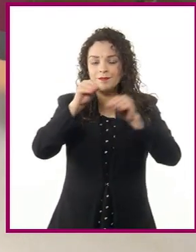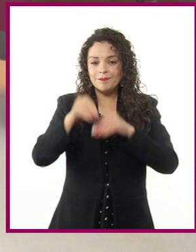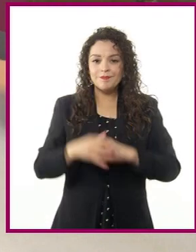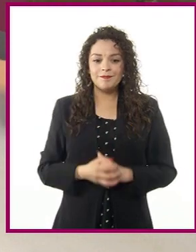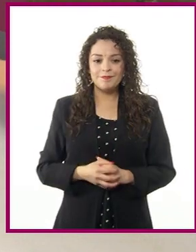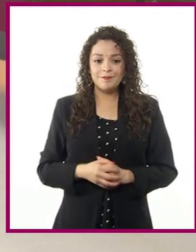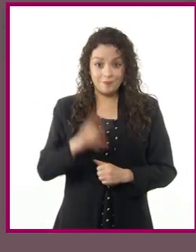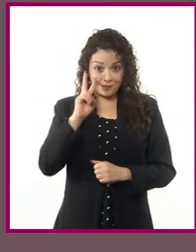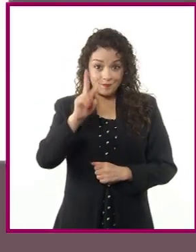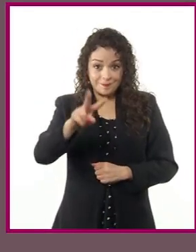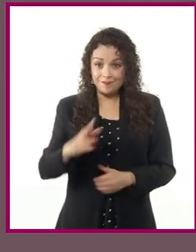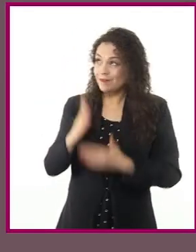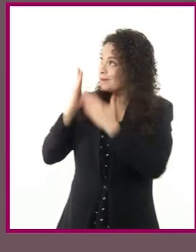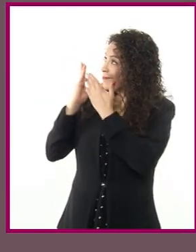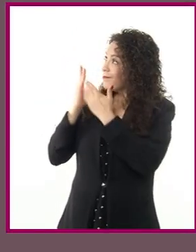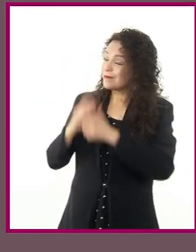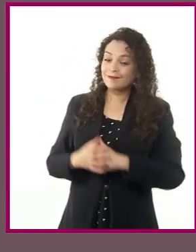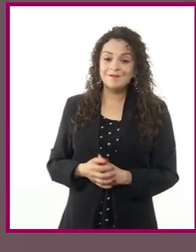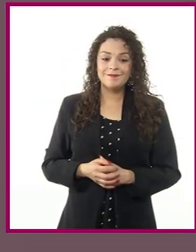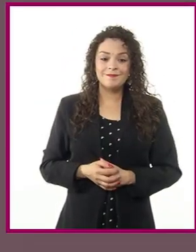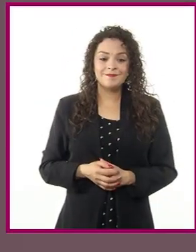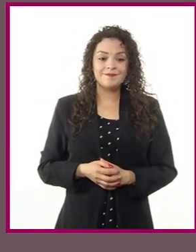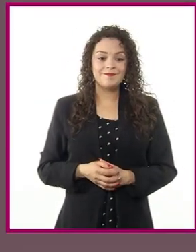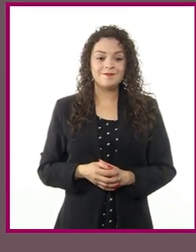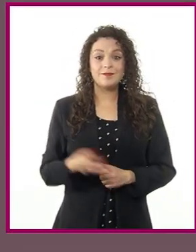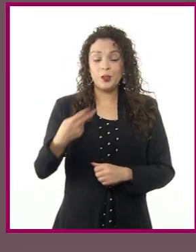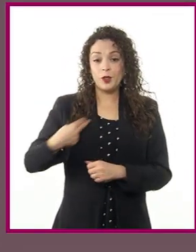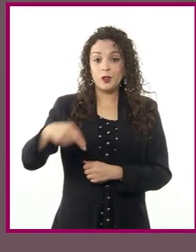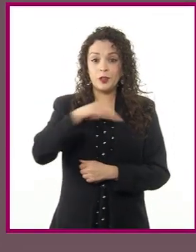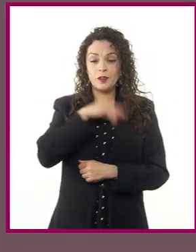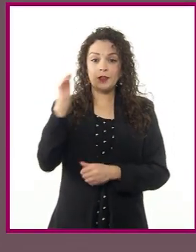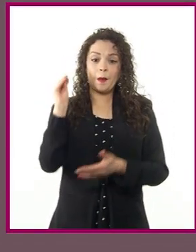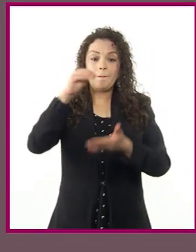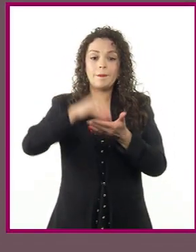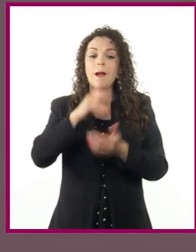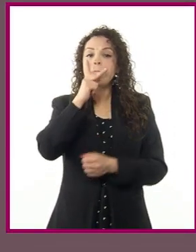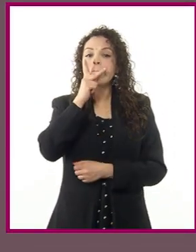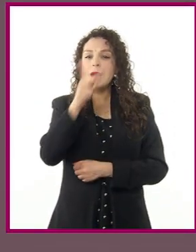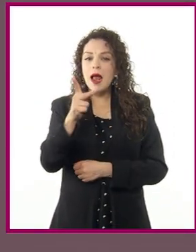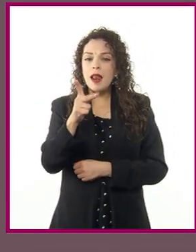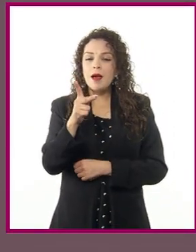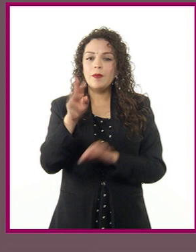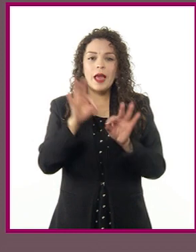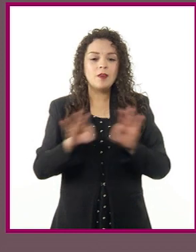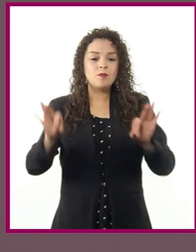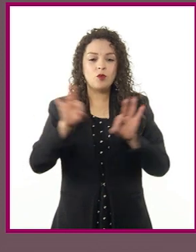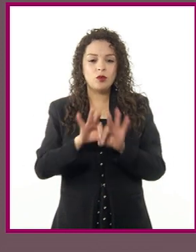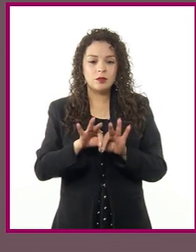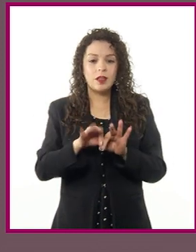¿Les mostramos, Daniel? Así es, maestra. Nosotros pusimos palabras clave en el diagrama